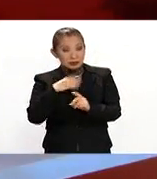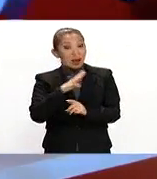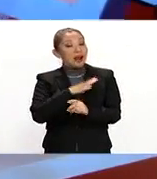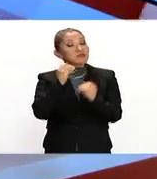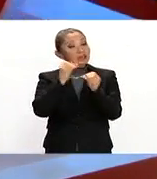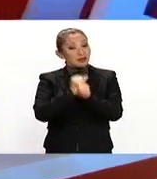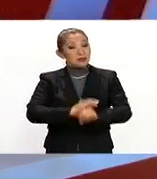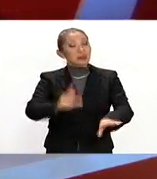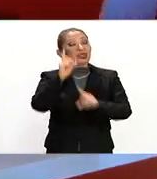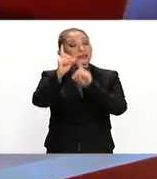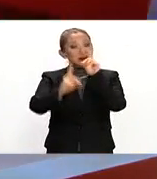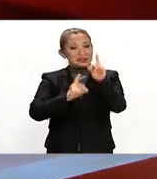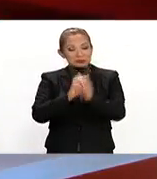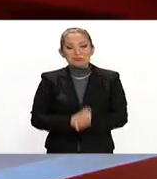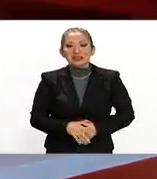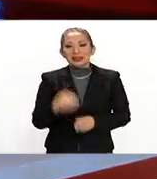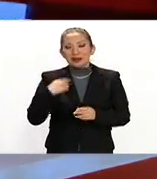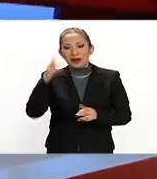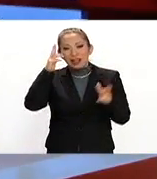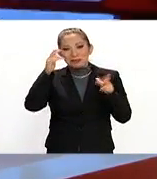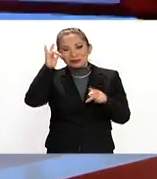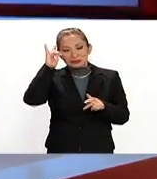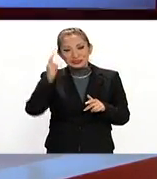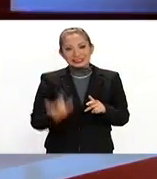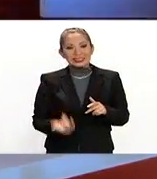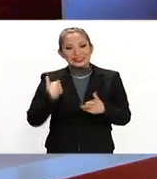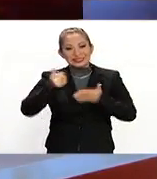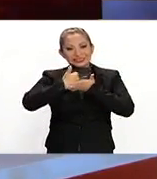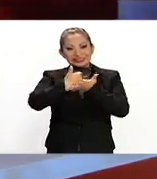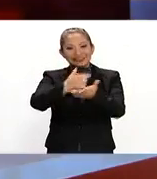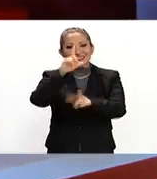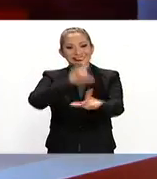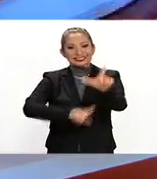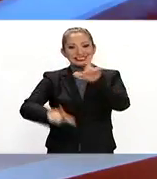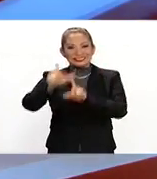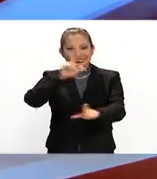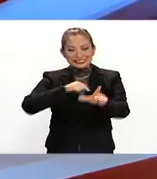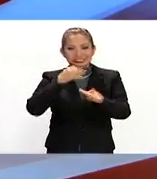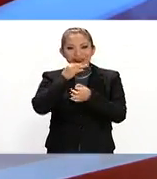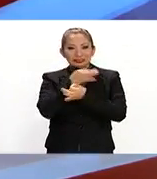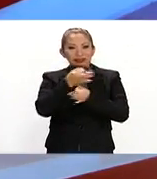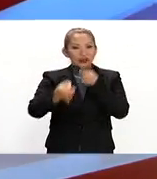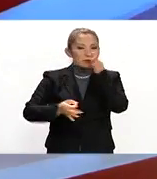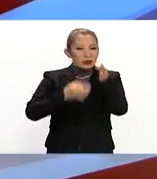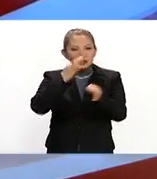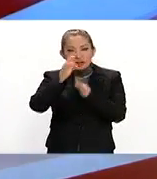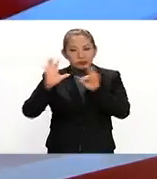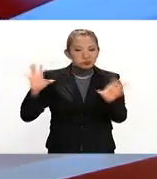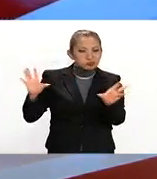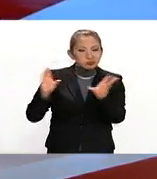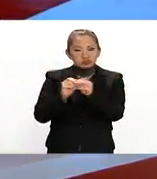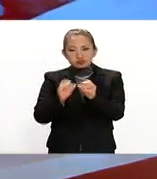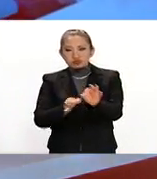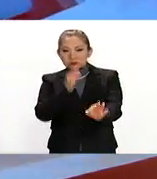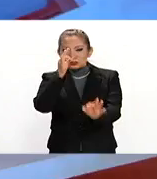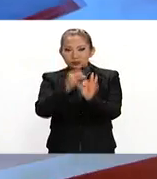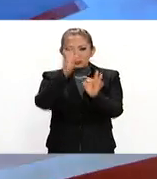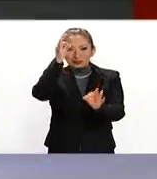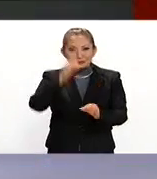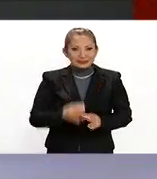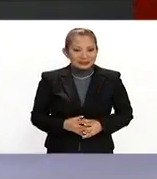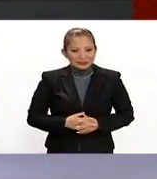sí hay información deportiva. Saludo con mucho gusto a Griselda Yebra, quien se encuentra en la lengua de señas. Este es su informativo, le tenemos la noticia al